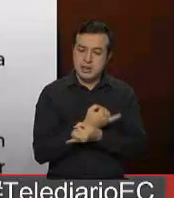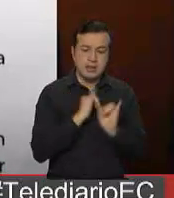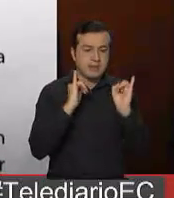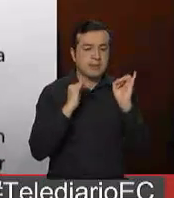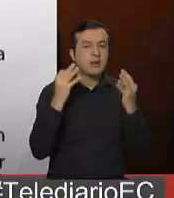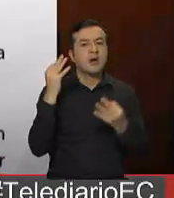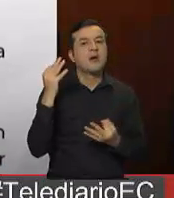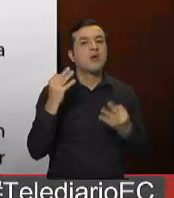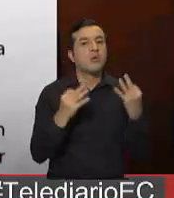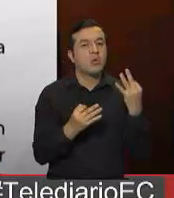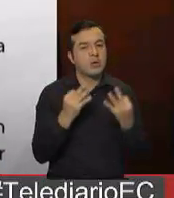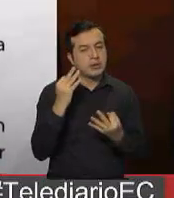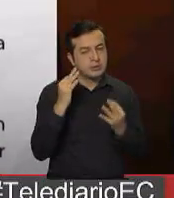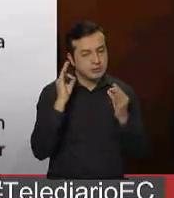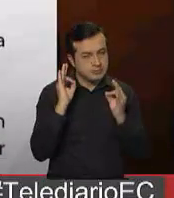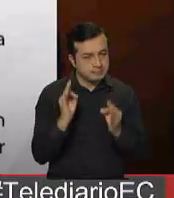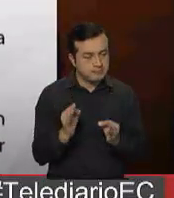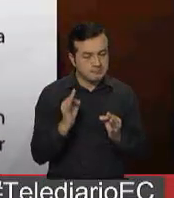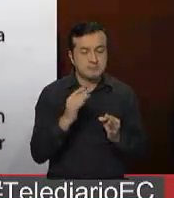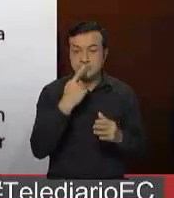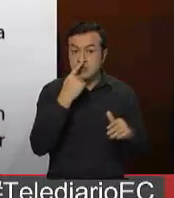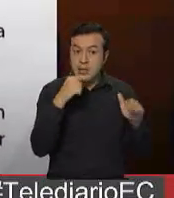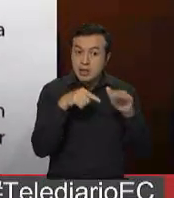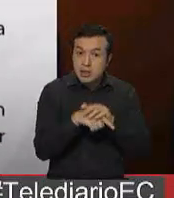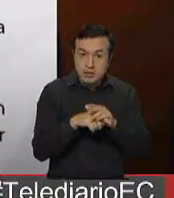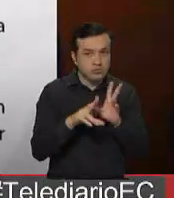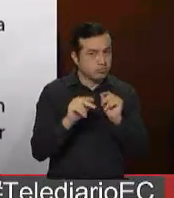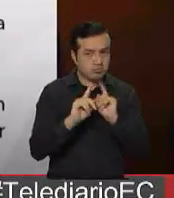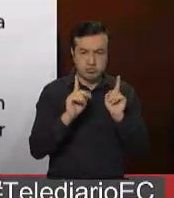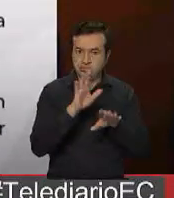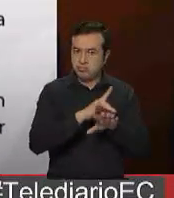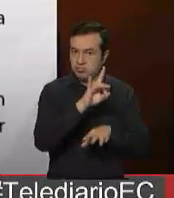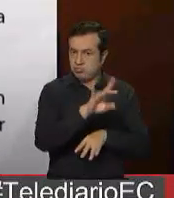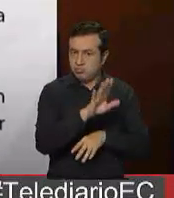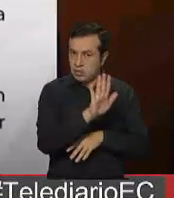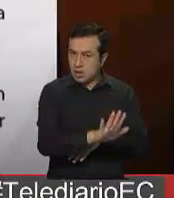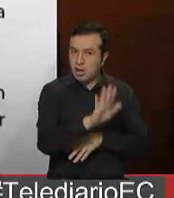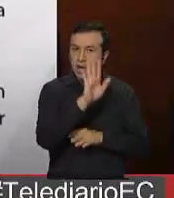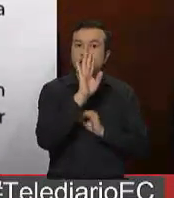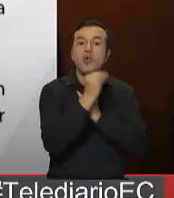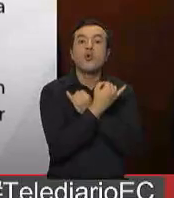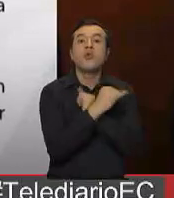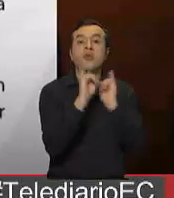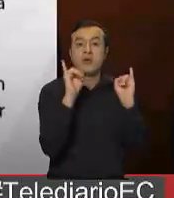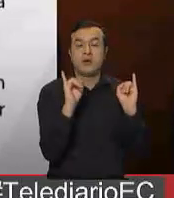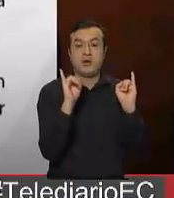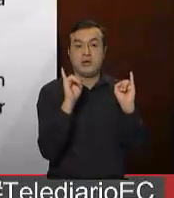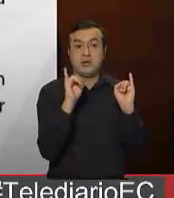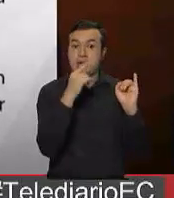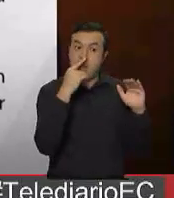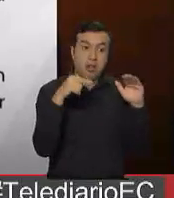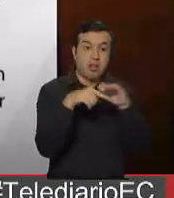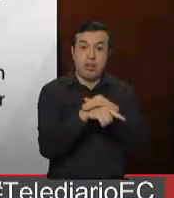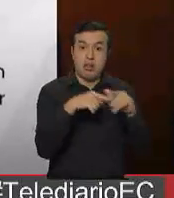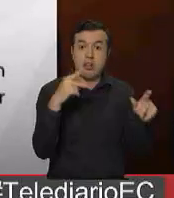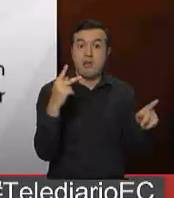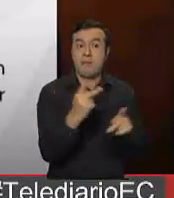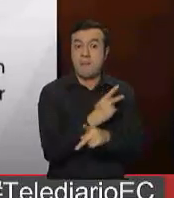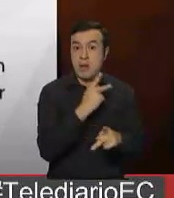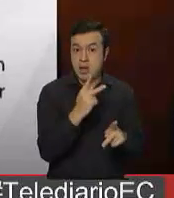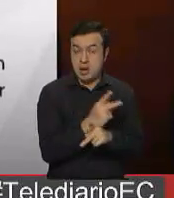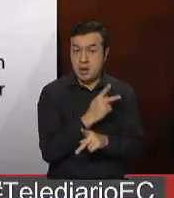judicial interna y externa sin injerencia alguna. Vulnerar la independencia afecta la tutela judicial efectiva de